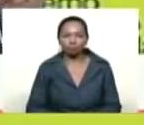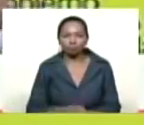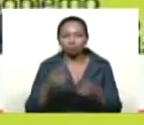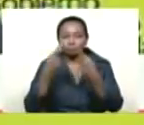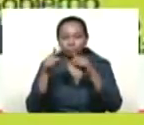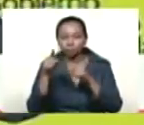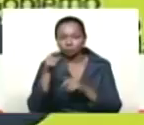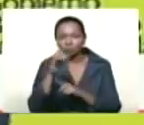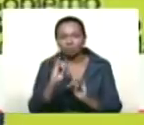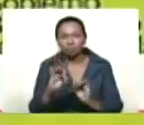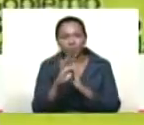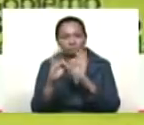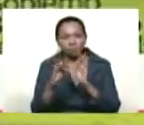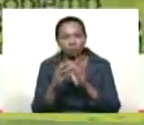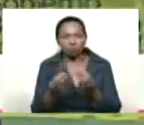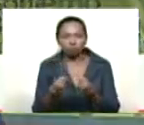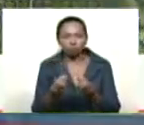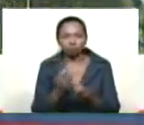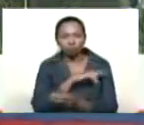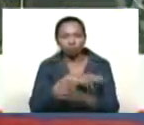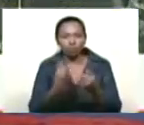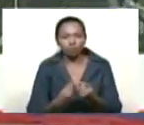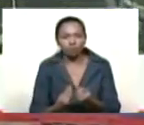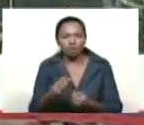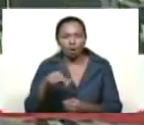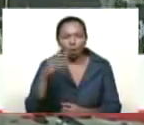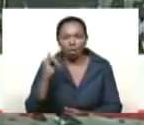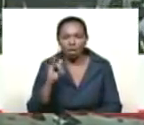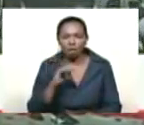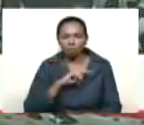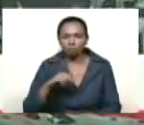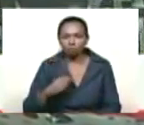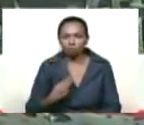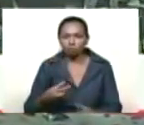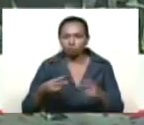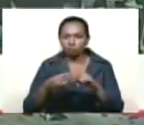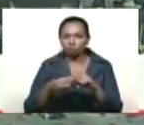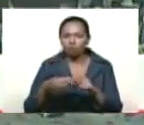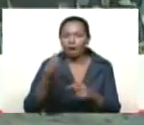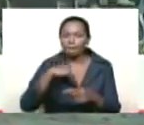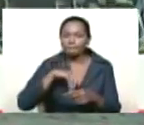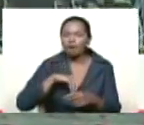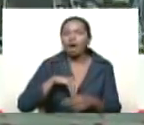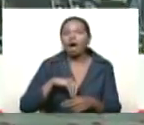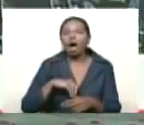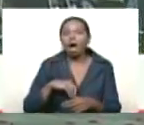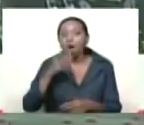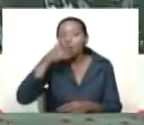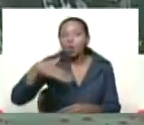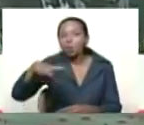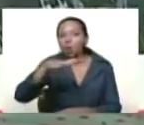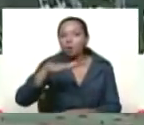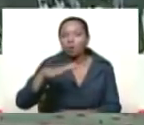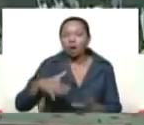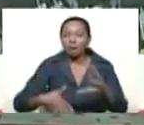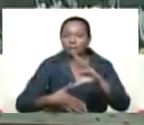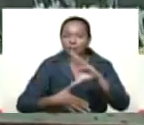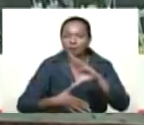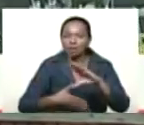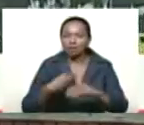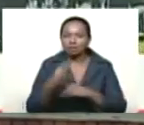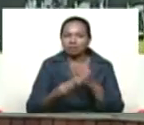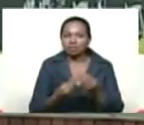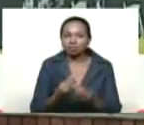esta unión, esta fuerza que nosotros hoy tenemos, la Alianza Bolivariana para los Pueblos de Nuestra América, fue el